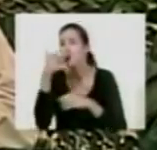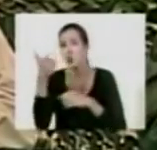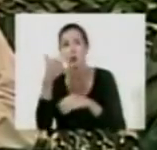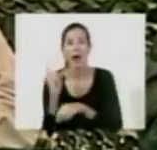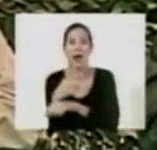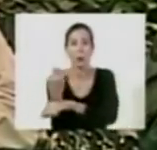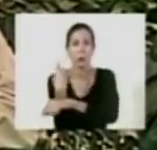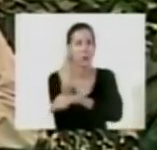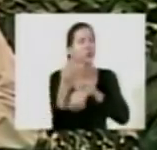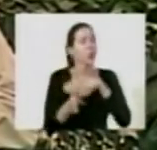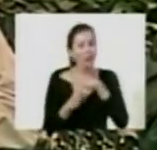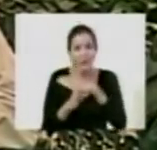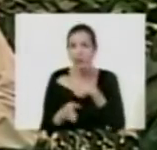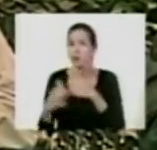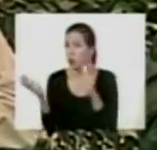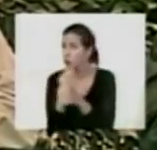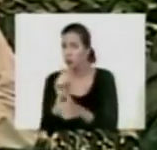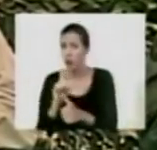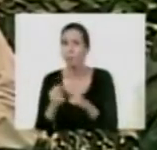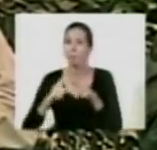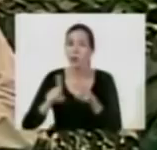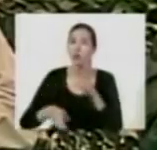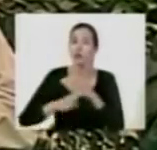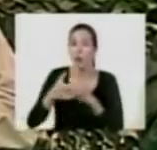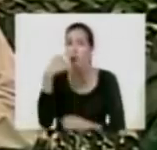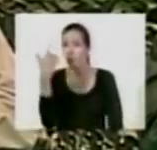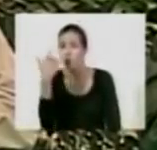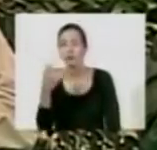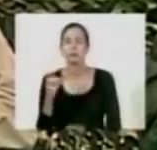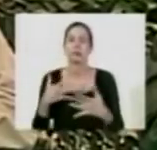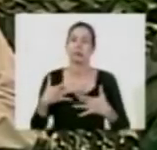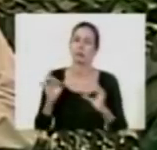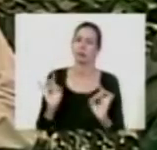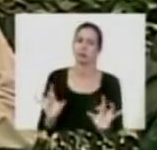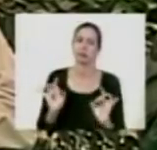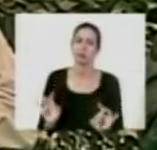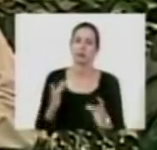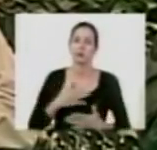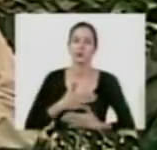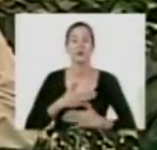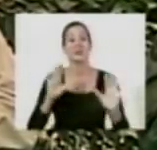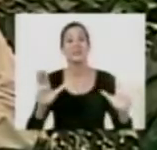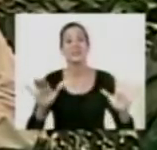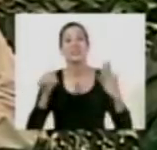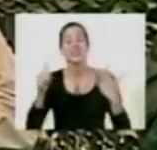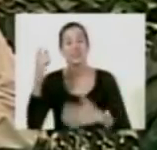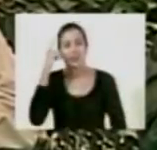todos los días. Con mucho dolor, bueno, hemos estado 16 días